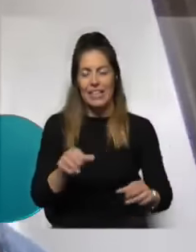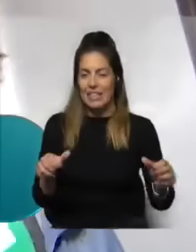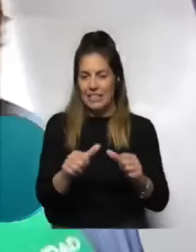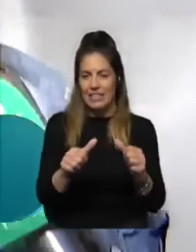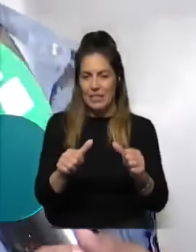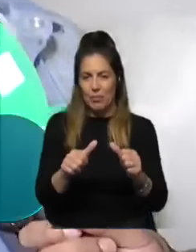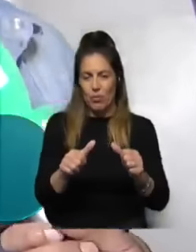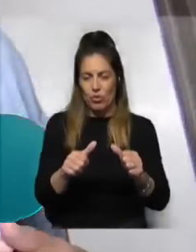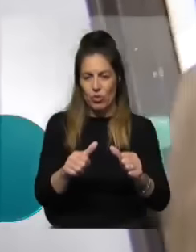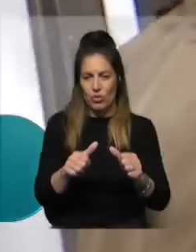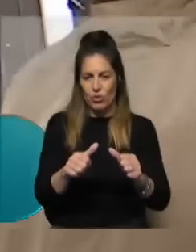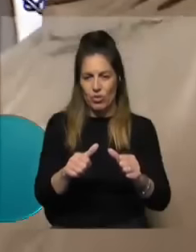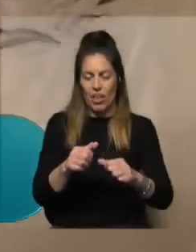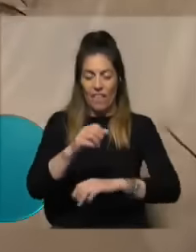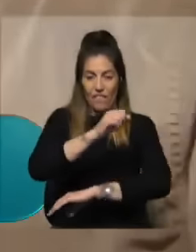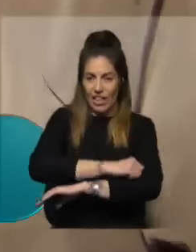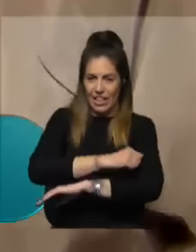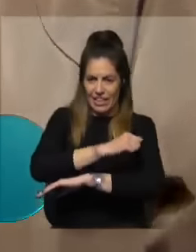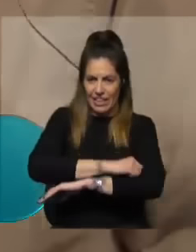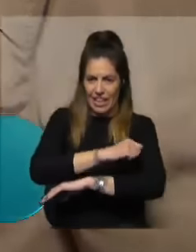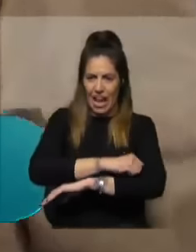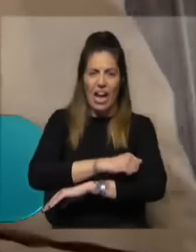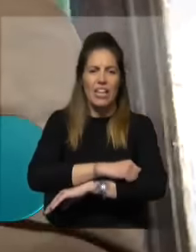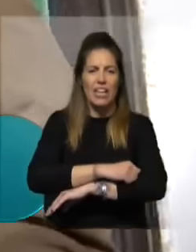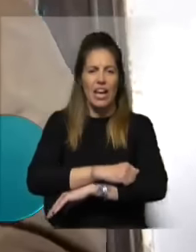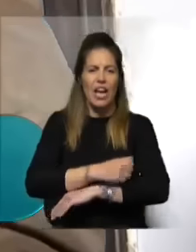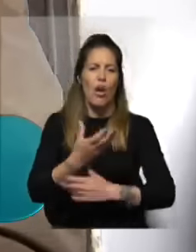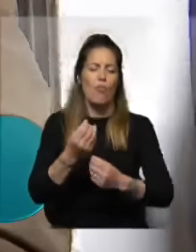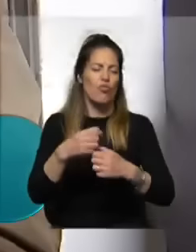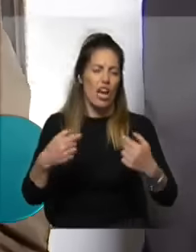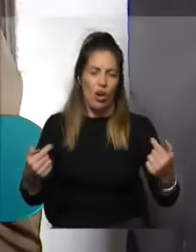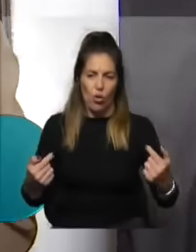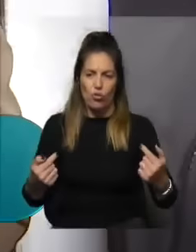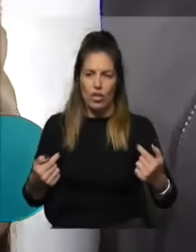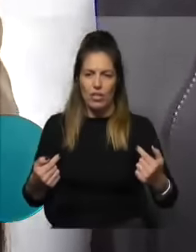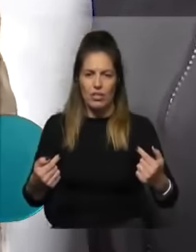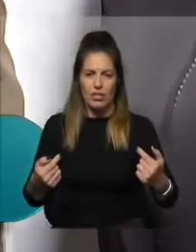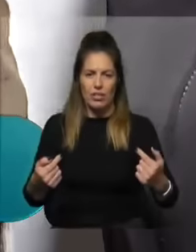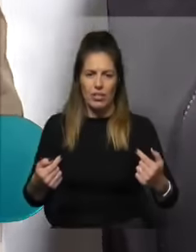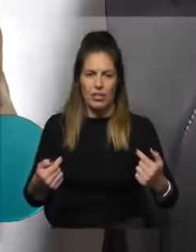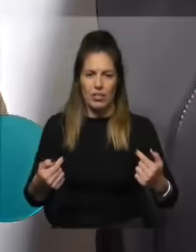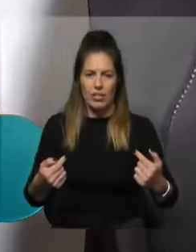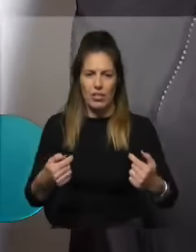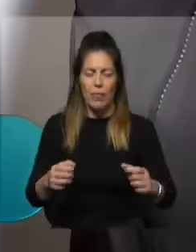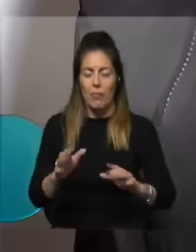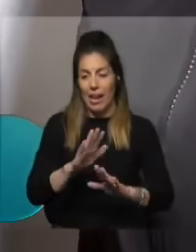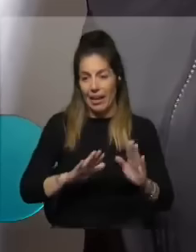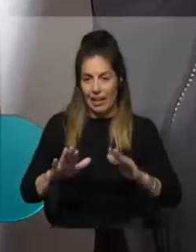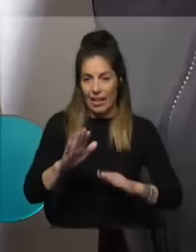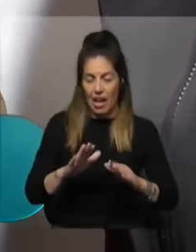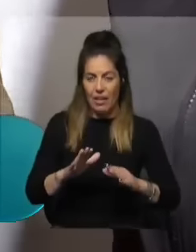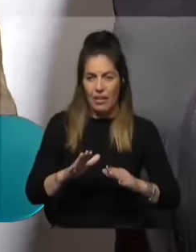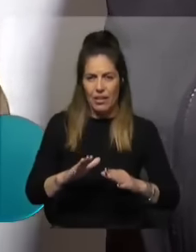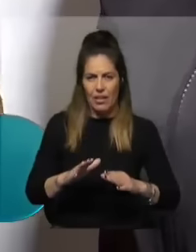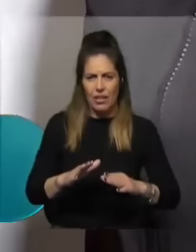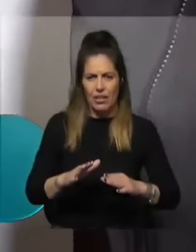tema de la ventana, bajamos, estaba llena de bloques, tenía, bueno, algunas cositas para hacer.